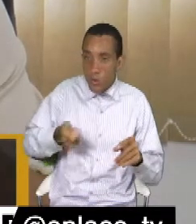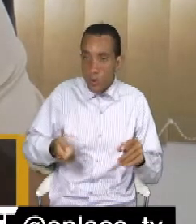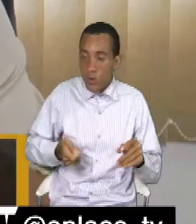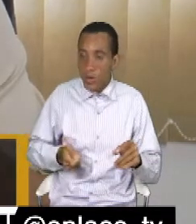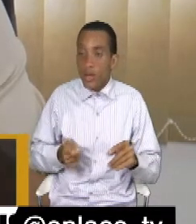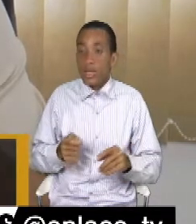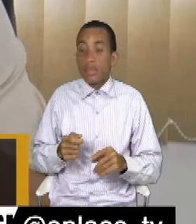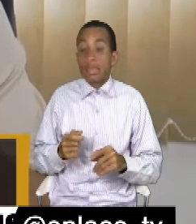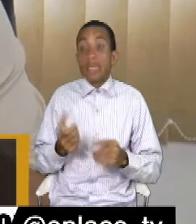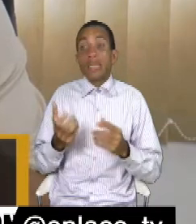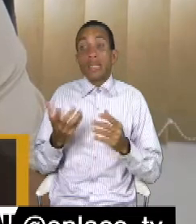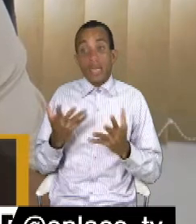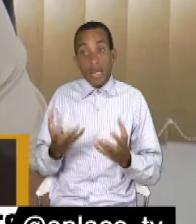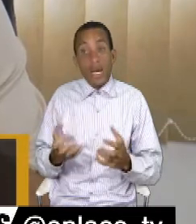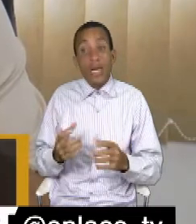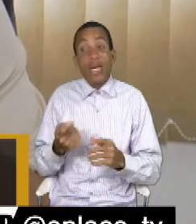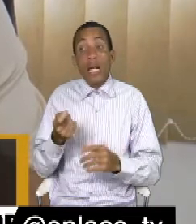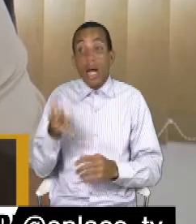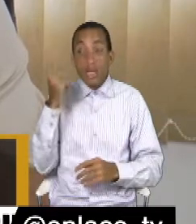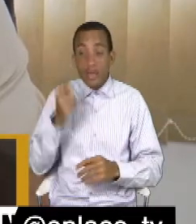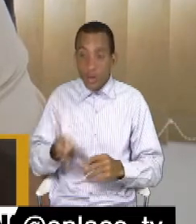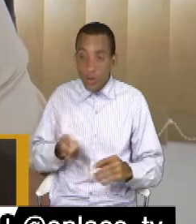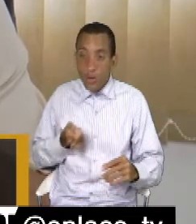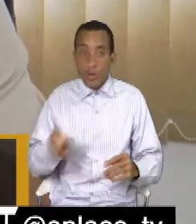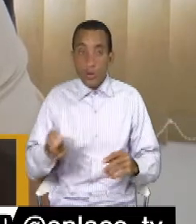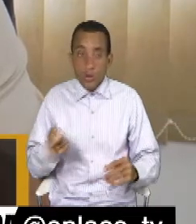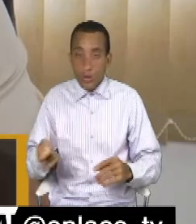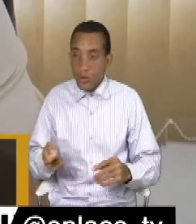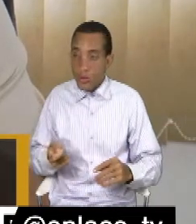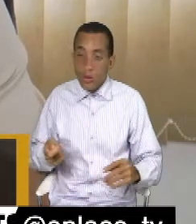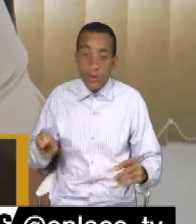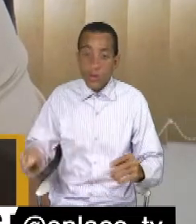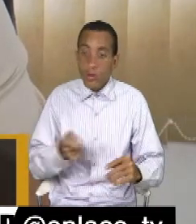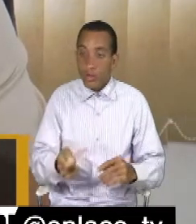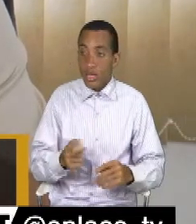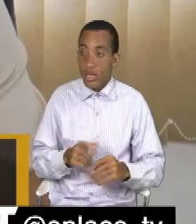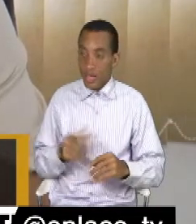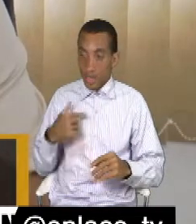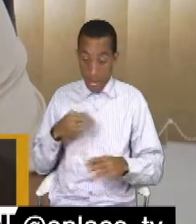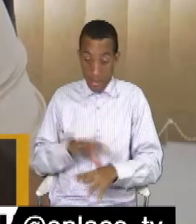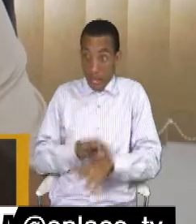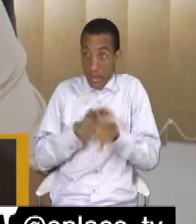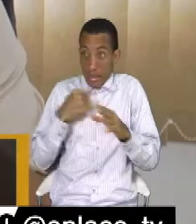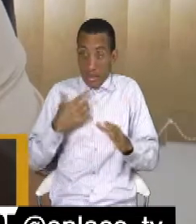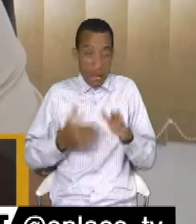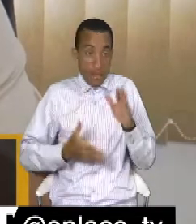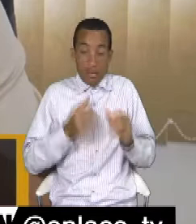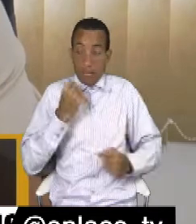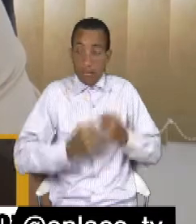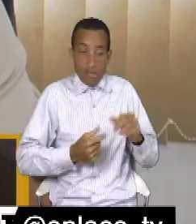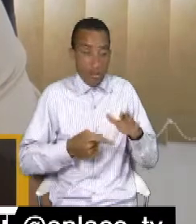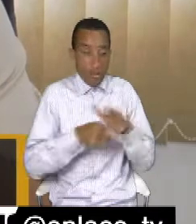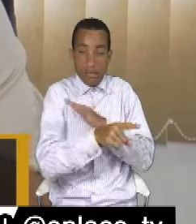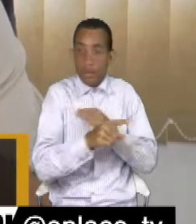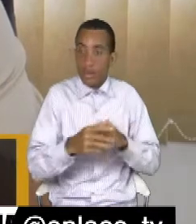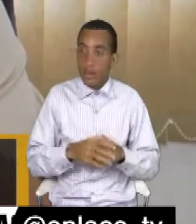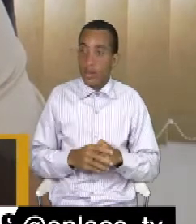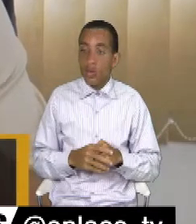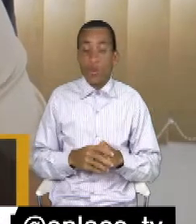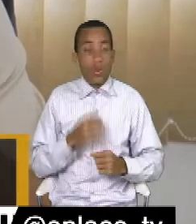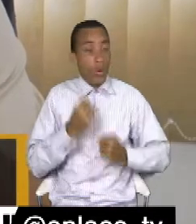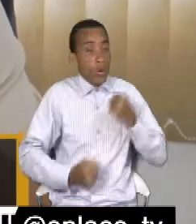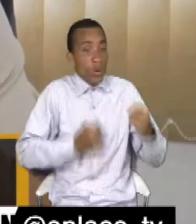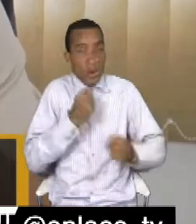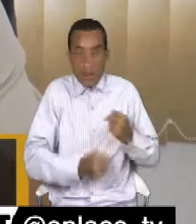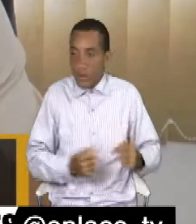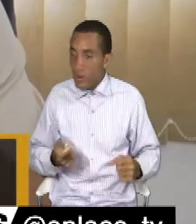intentó agredir al médico, no, lo agredió. El médico alcanzó a salir del consultorio corriendo y el tipo con